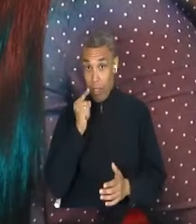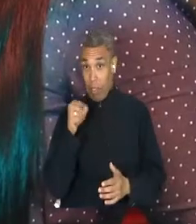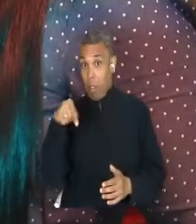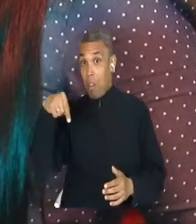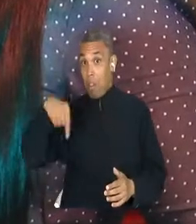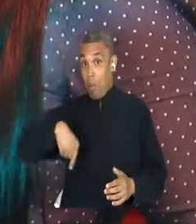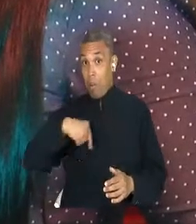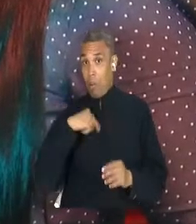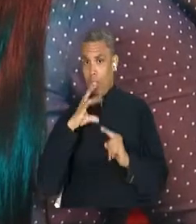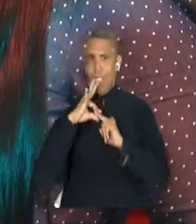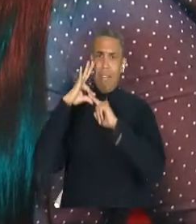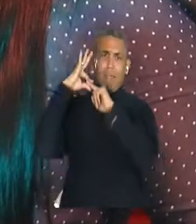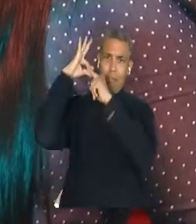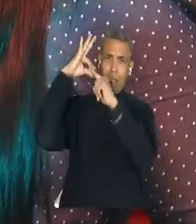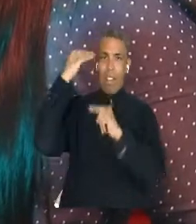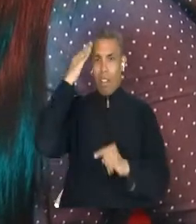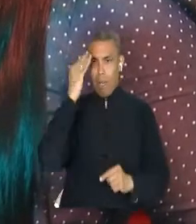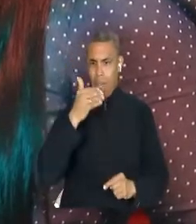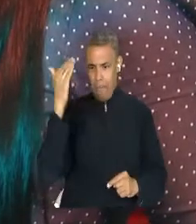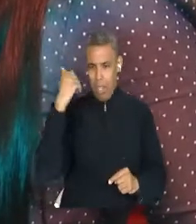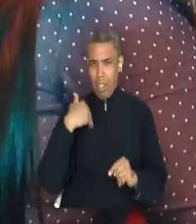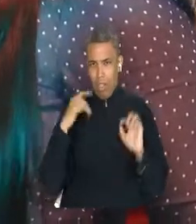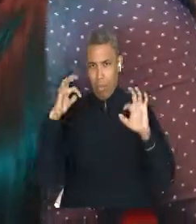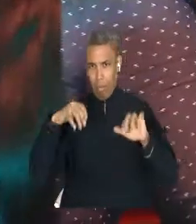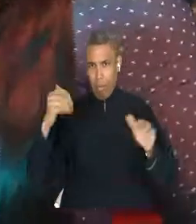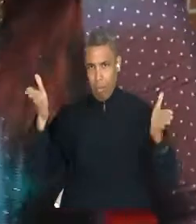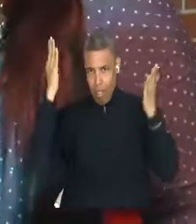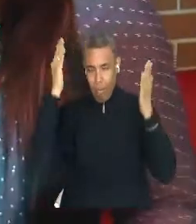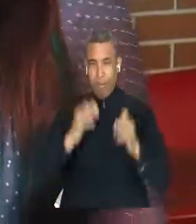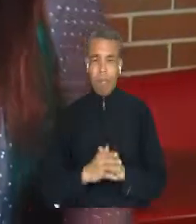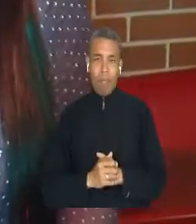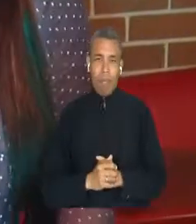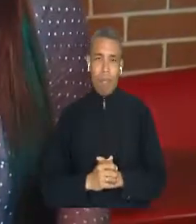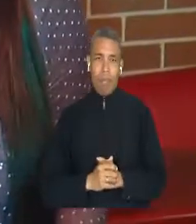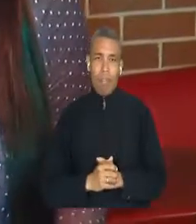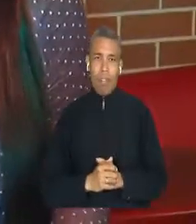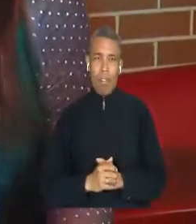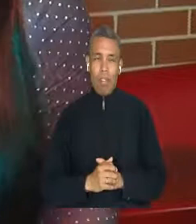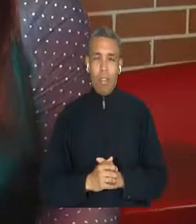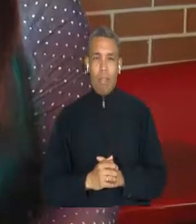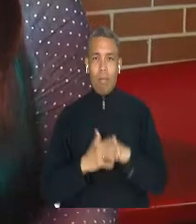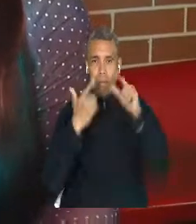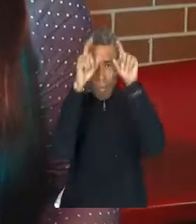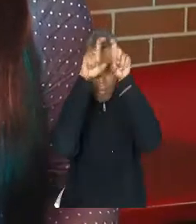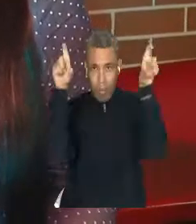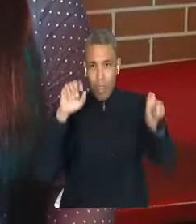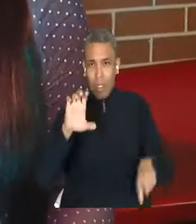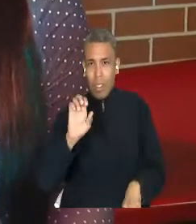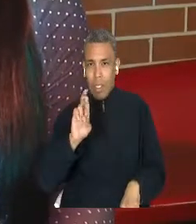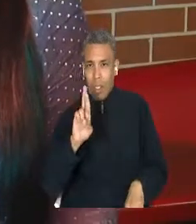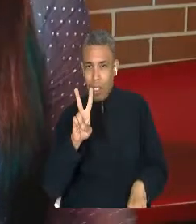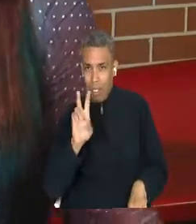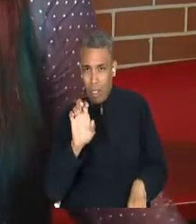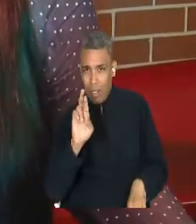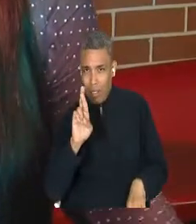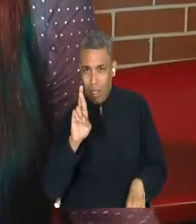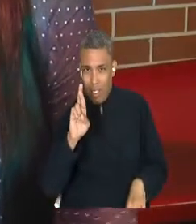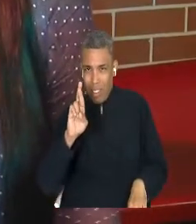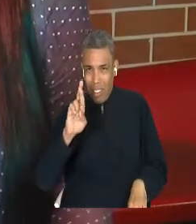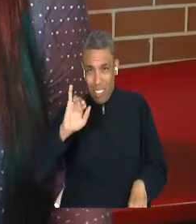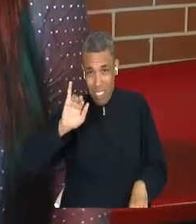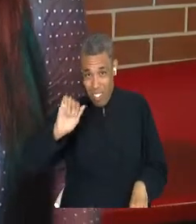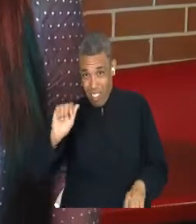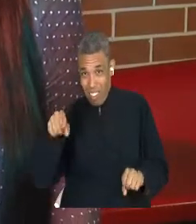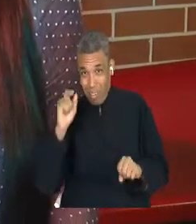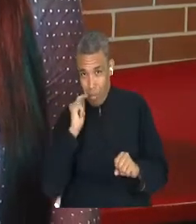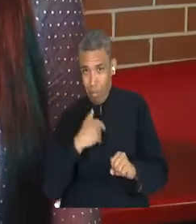presentación en la cervecería, todos están invitadísimos, no se lo pueden perder. Recuerde que la cervecería es la casa de los artistas en Barranca Bermeja y esto es